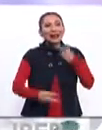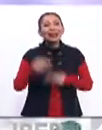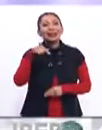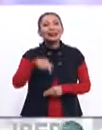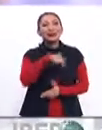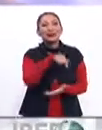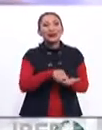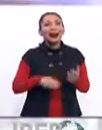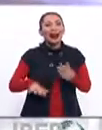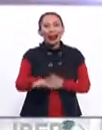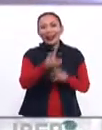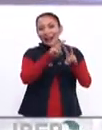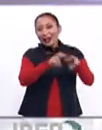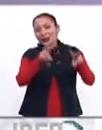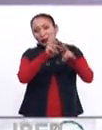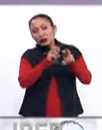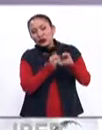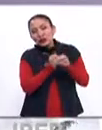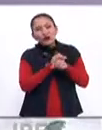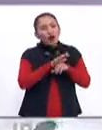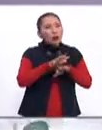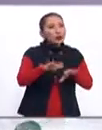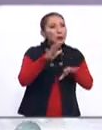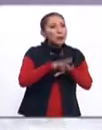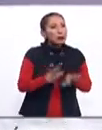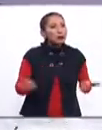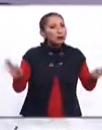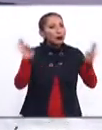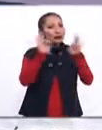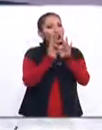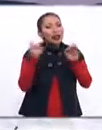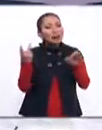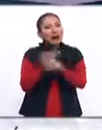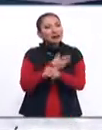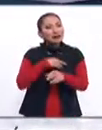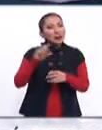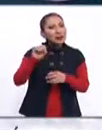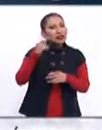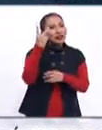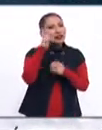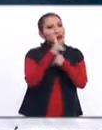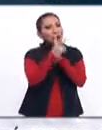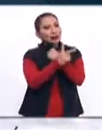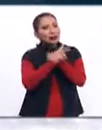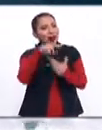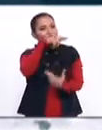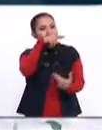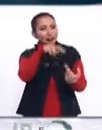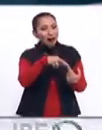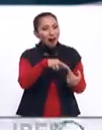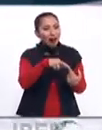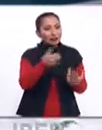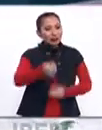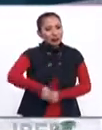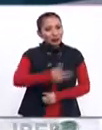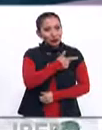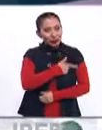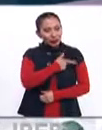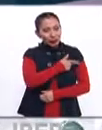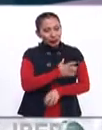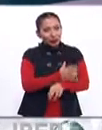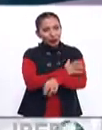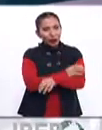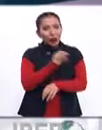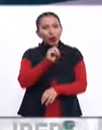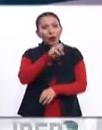bienvenida a este espacio en el que analizamos la información más relevante que afecta a los 22 países de nuestra región. Saludo con muchísimo gusto